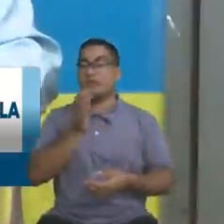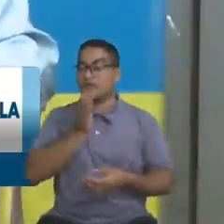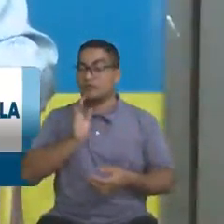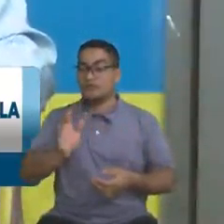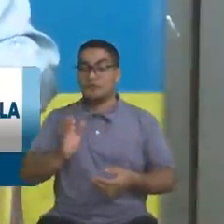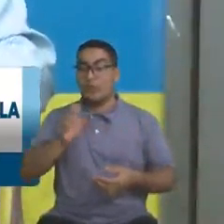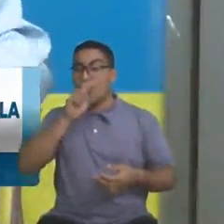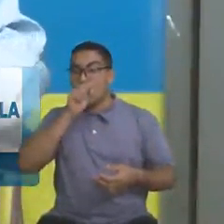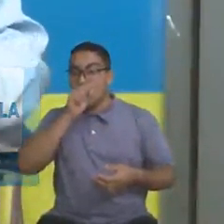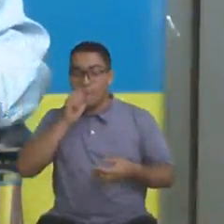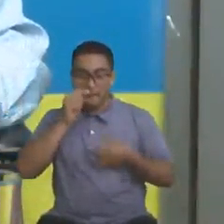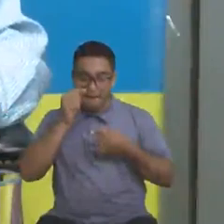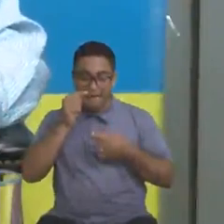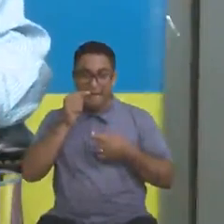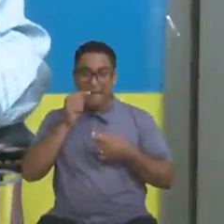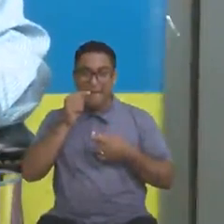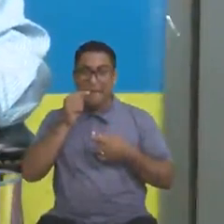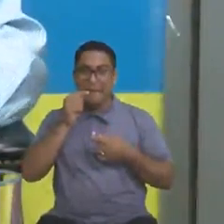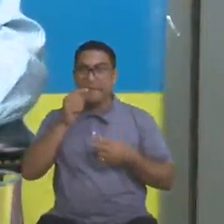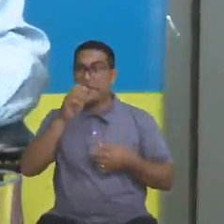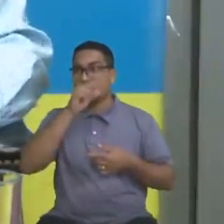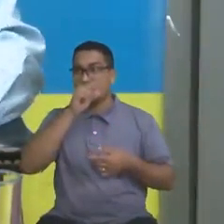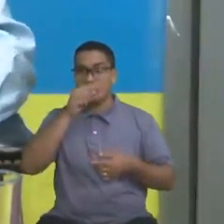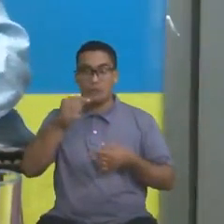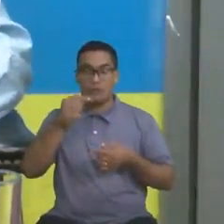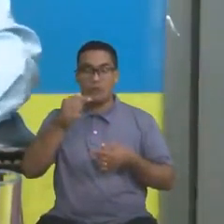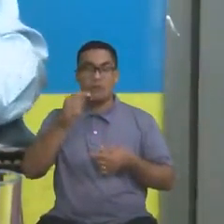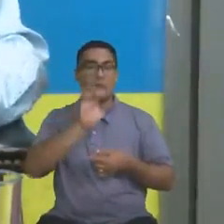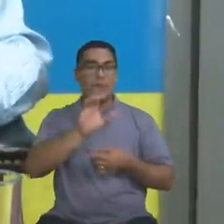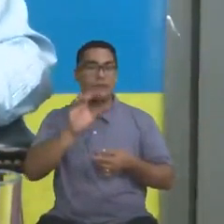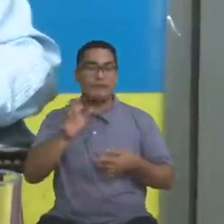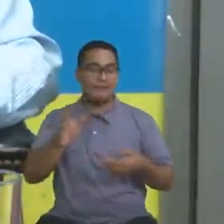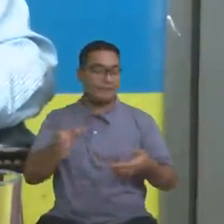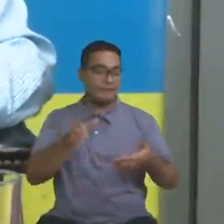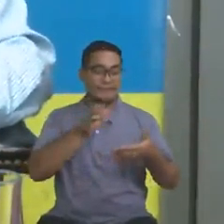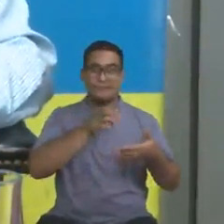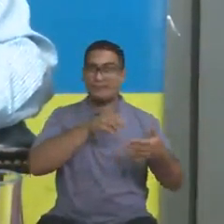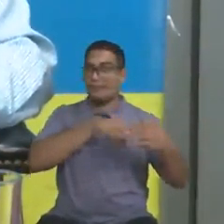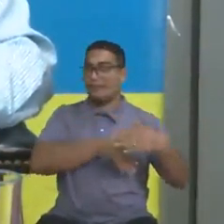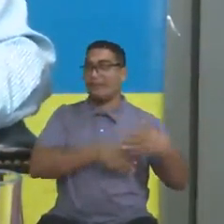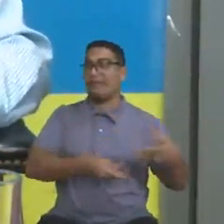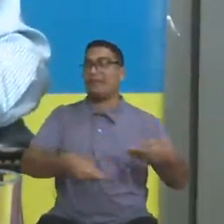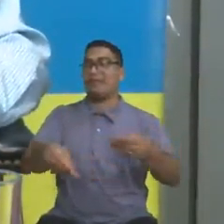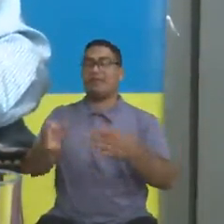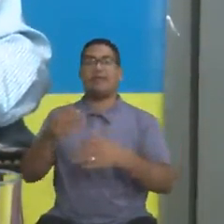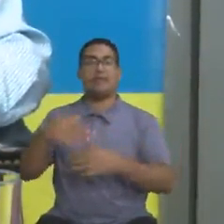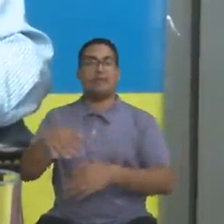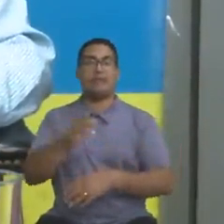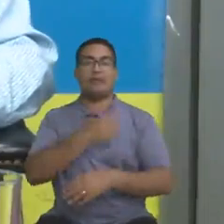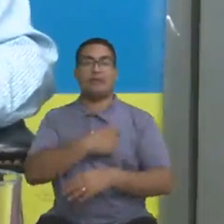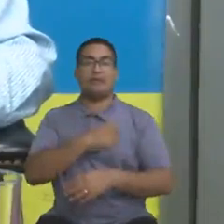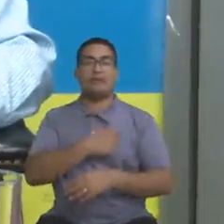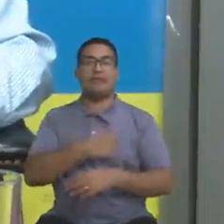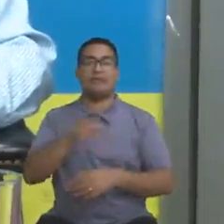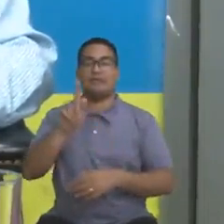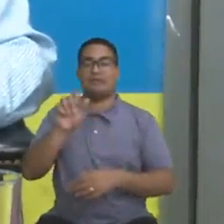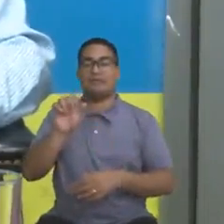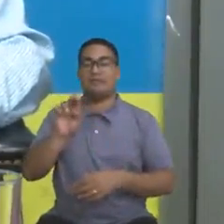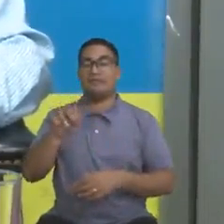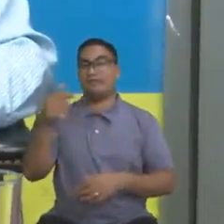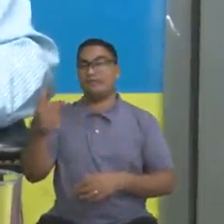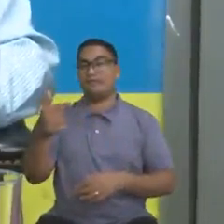son naturales, son agua de azúcar con químico. Muy importante, entonces, usted padre de familia que nos está